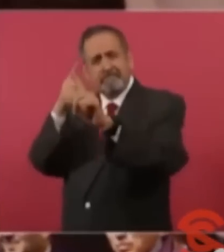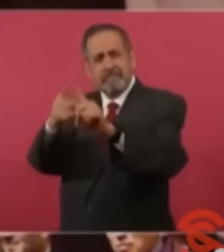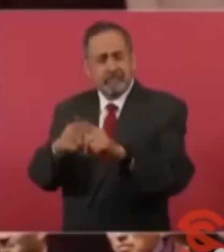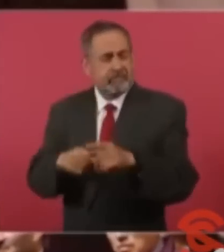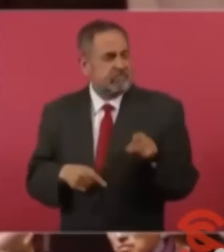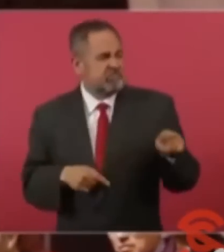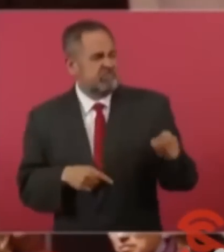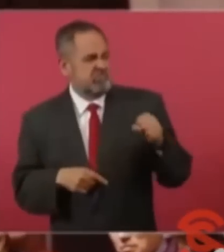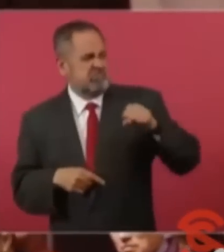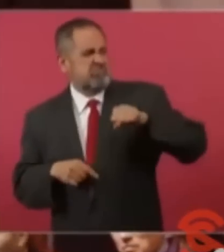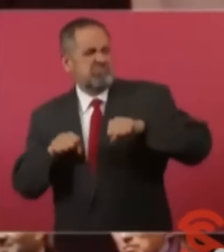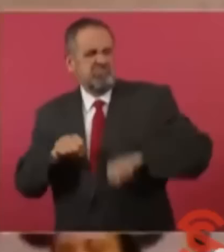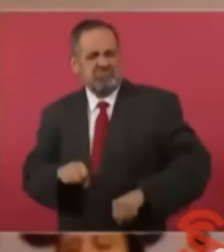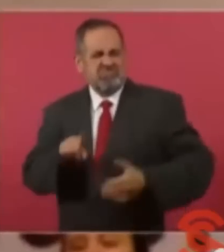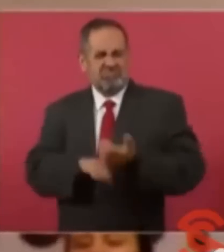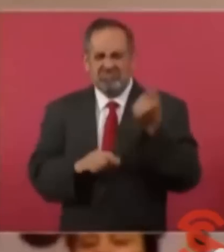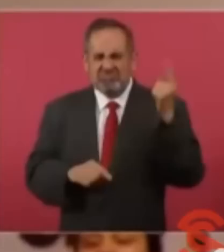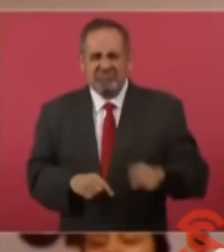autoritaria,